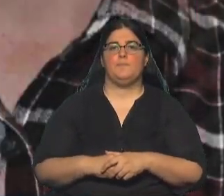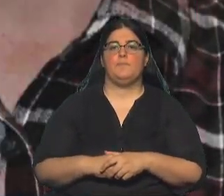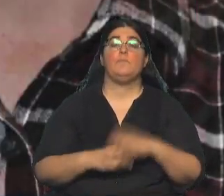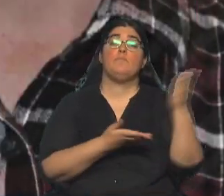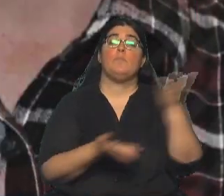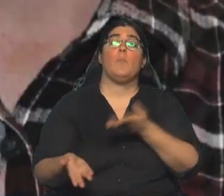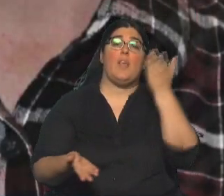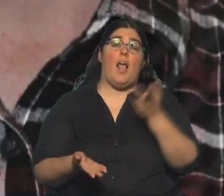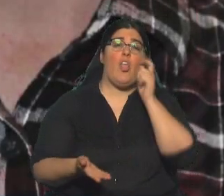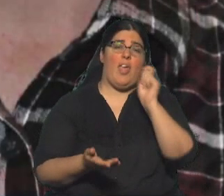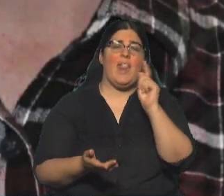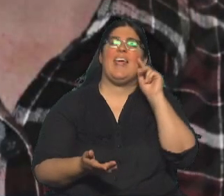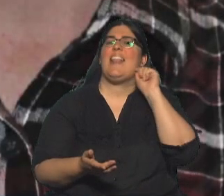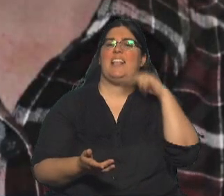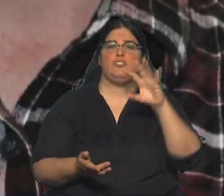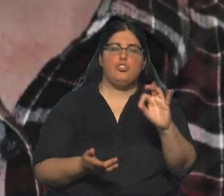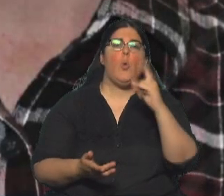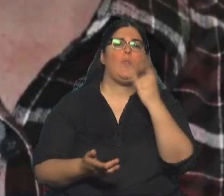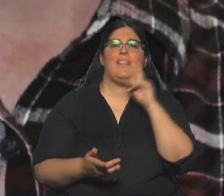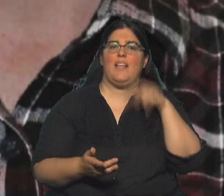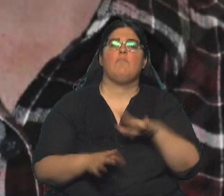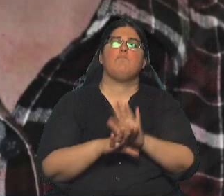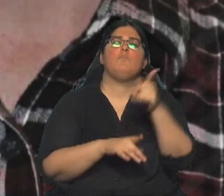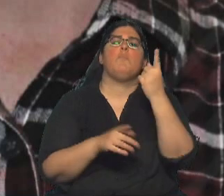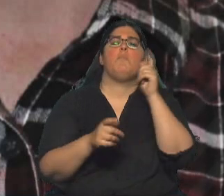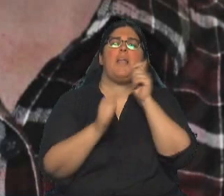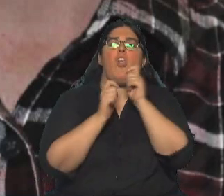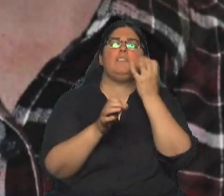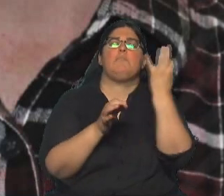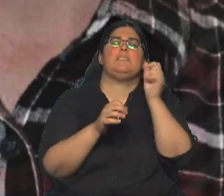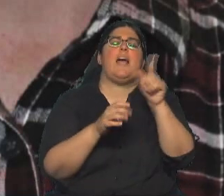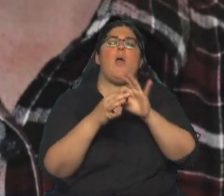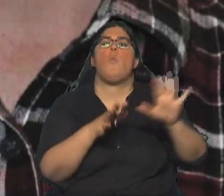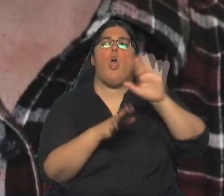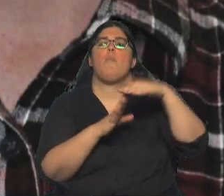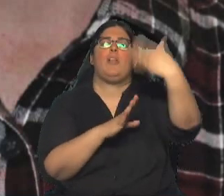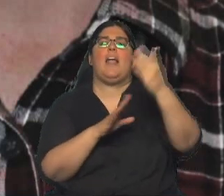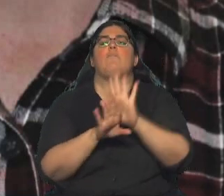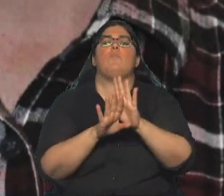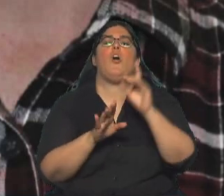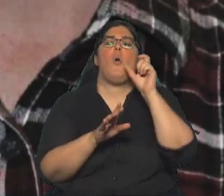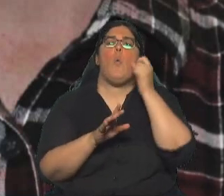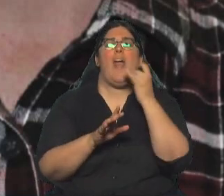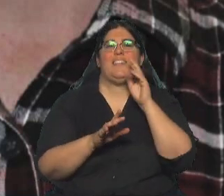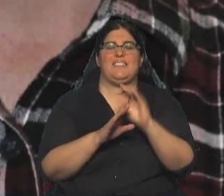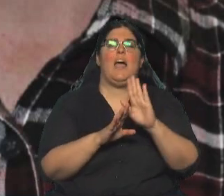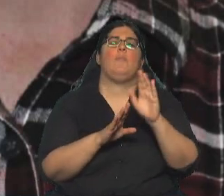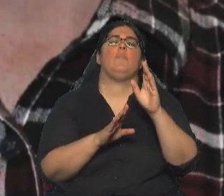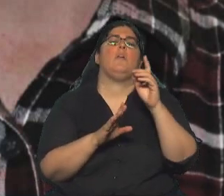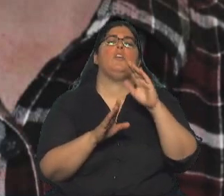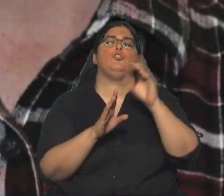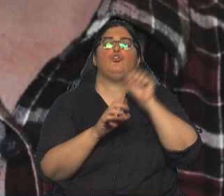Nuestro invitado de hoy es Ignacio Utin. Él es periodista especializado en Europa Oriental, en Eurasia postsoviética y Balcanes, maestrando en